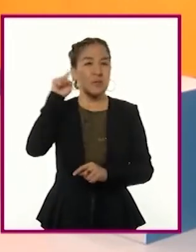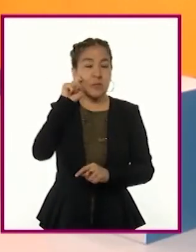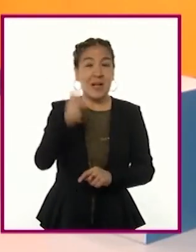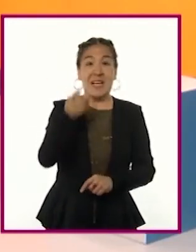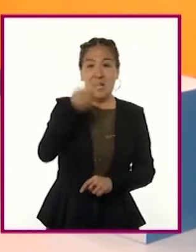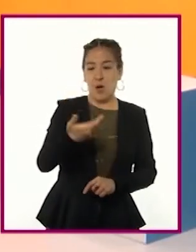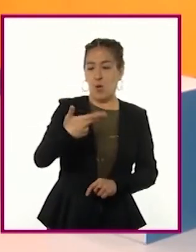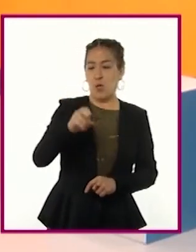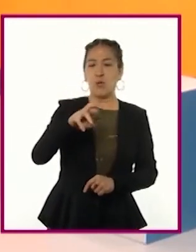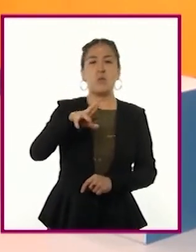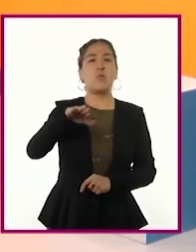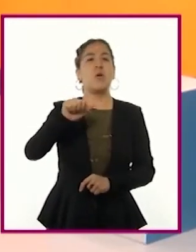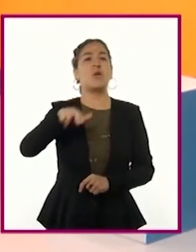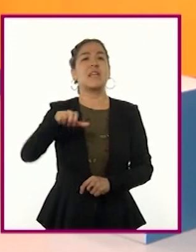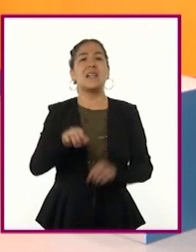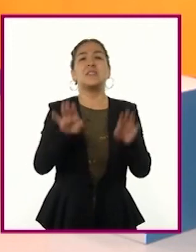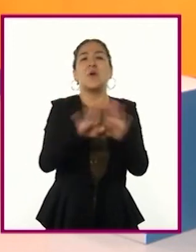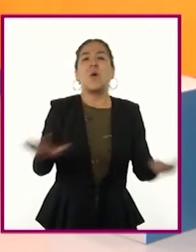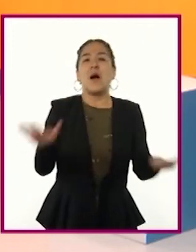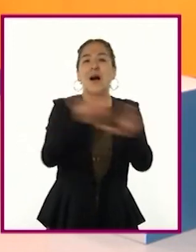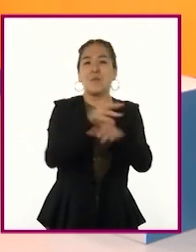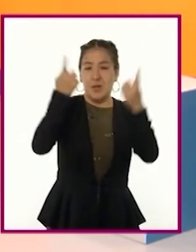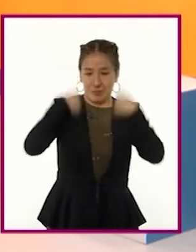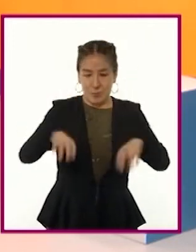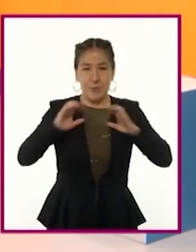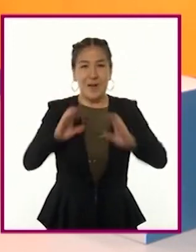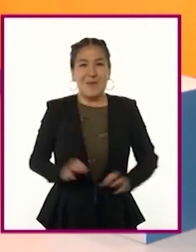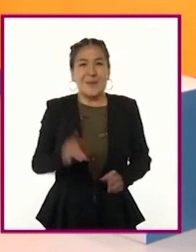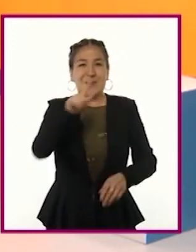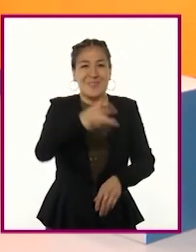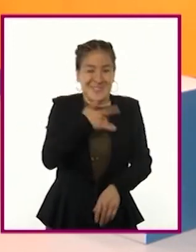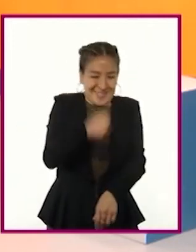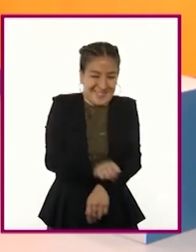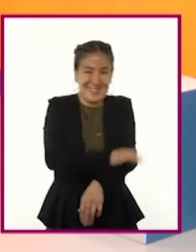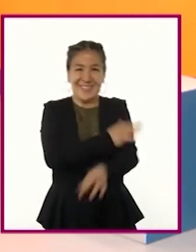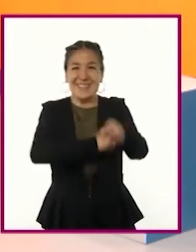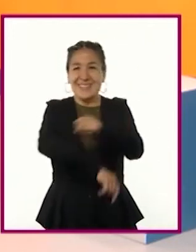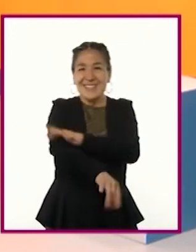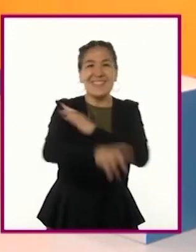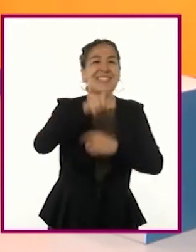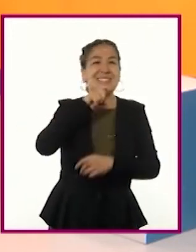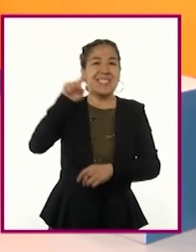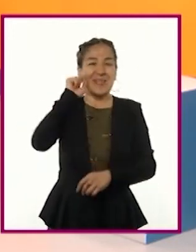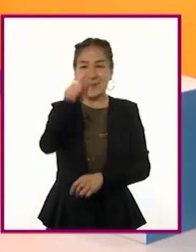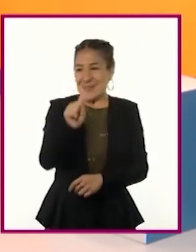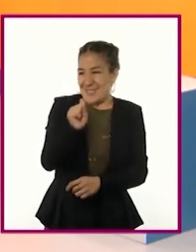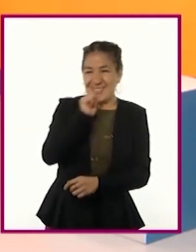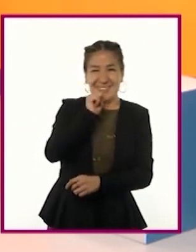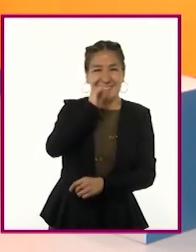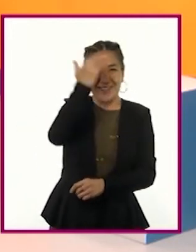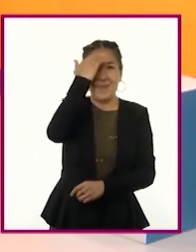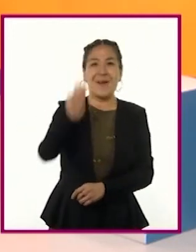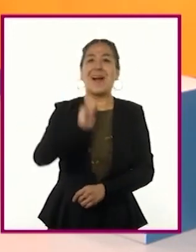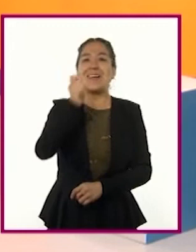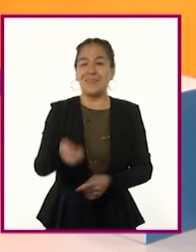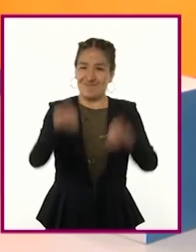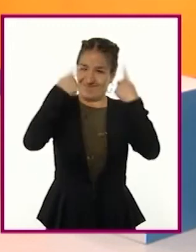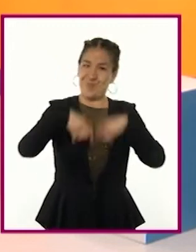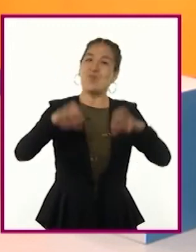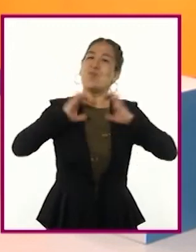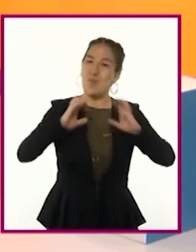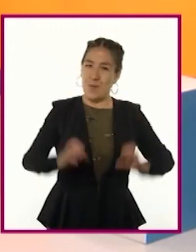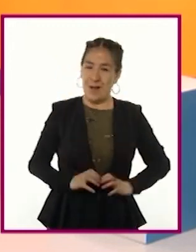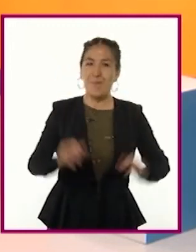las responsables de despertar el interés sexual y el deseo de conocer lo antes inexplorado, que es el propio cuerpo y